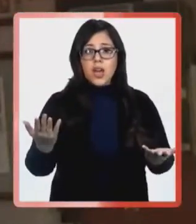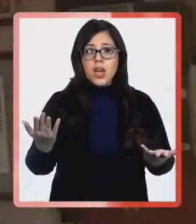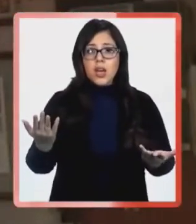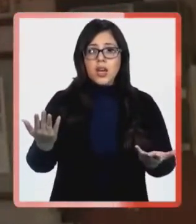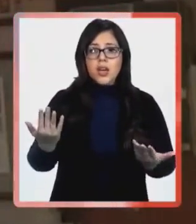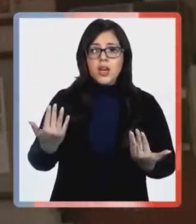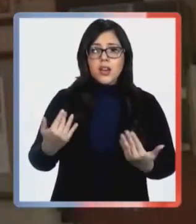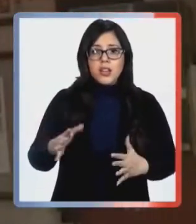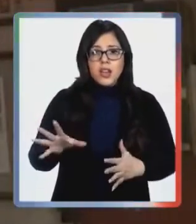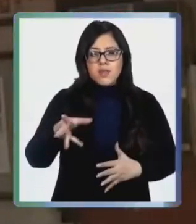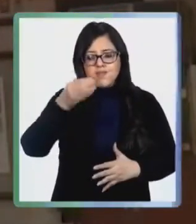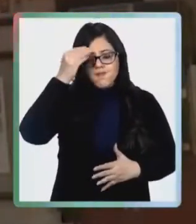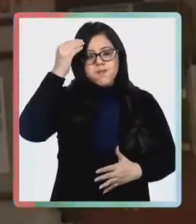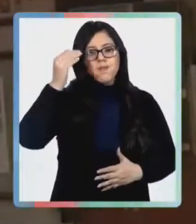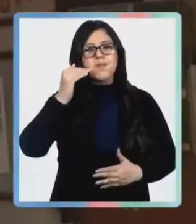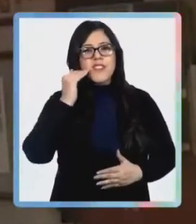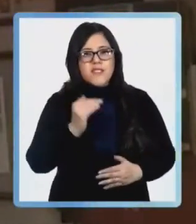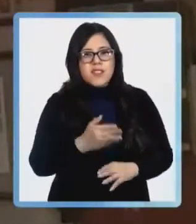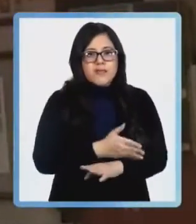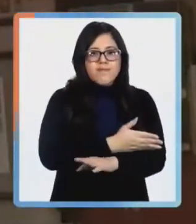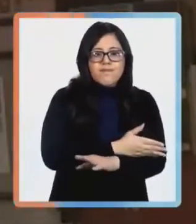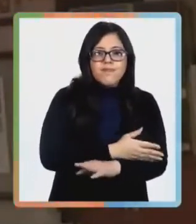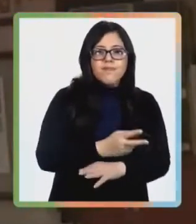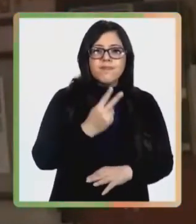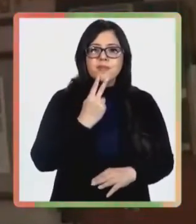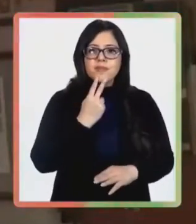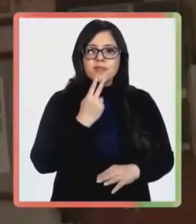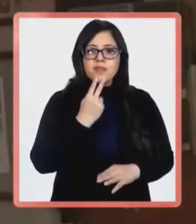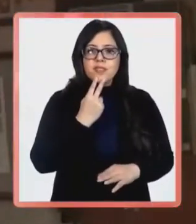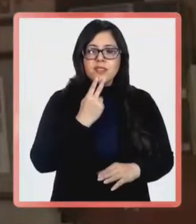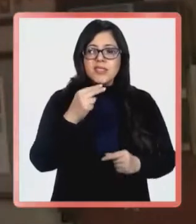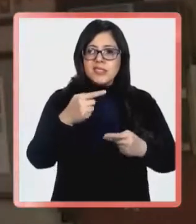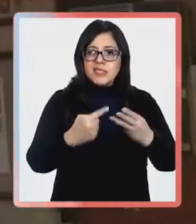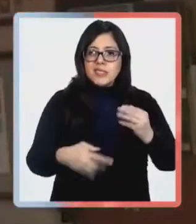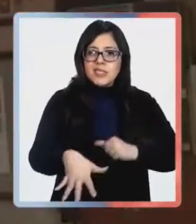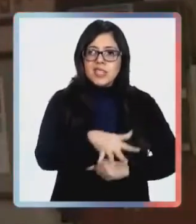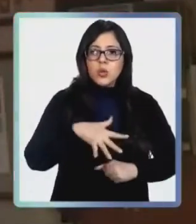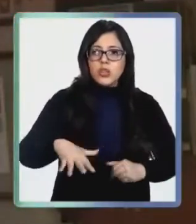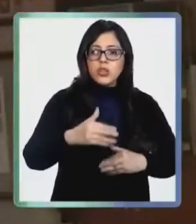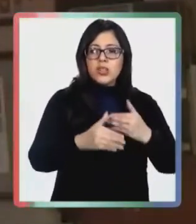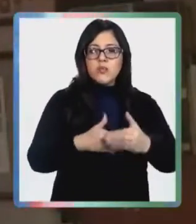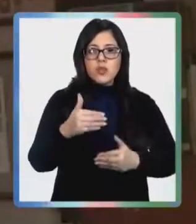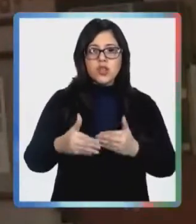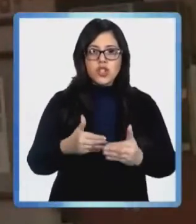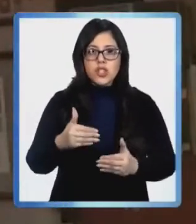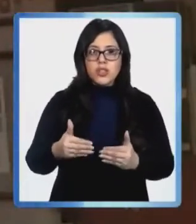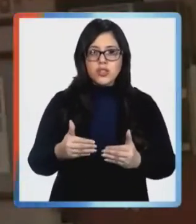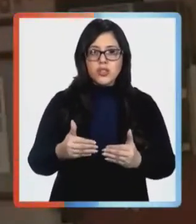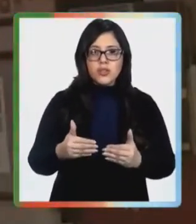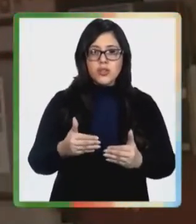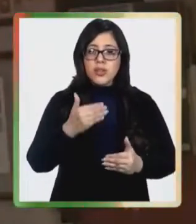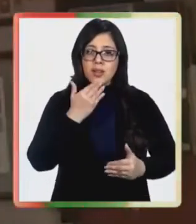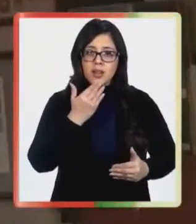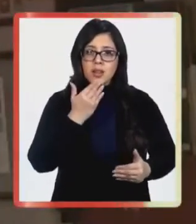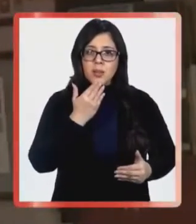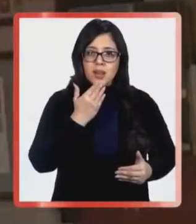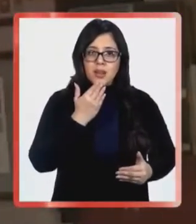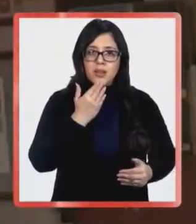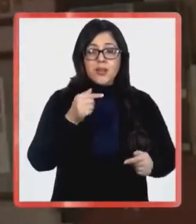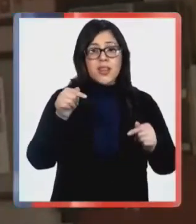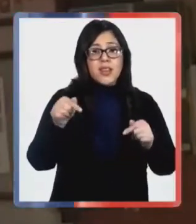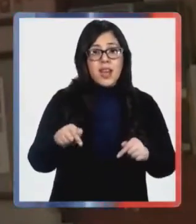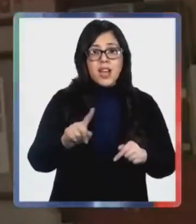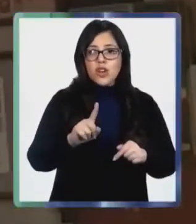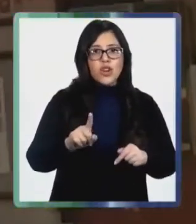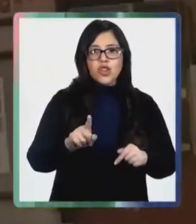estar determinados por una infancia precoz en la que viven fenómeno en la que viven procesos y viven